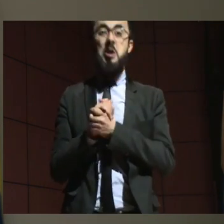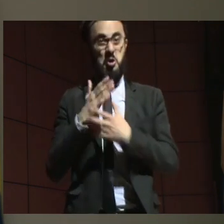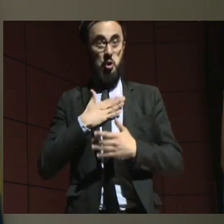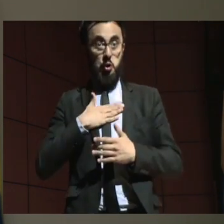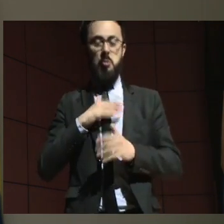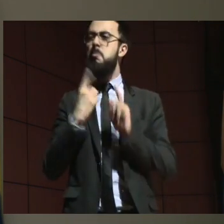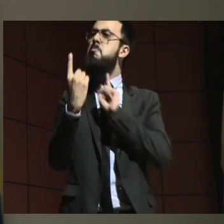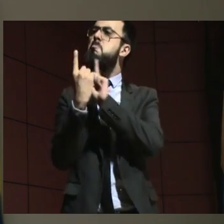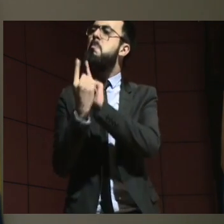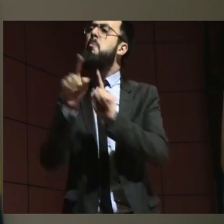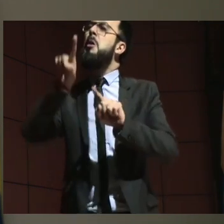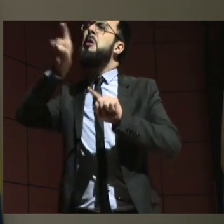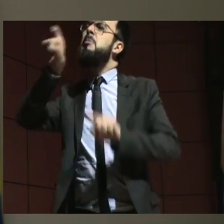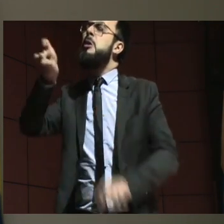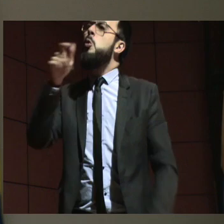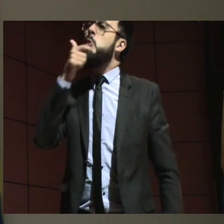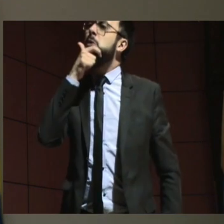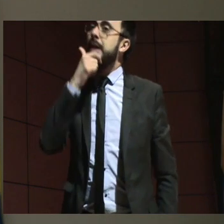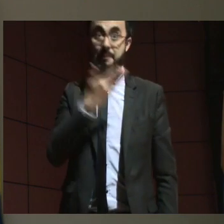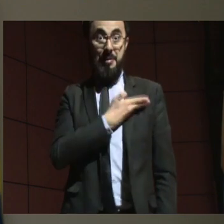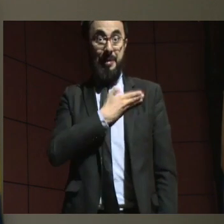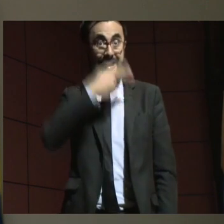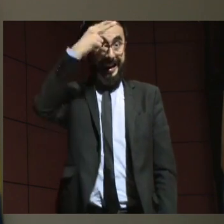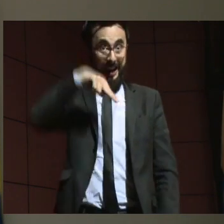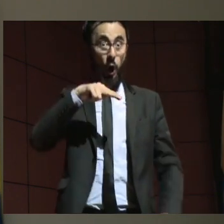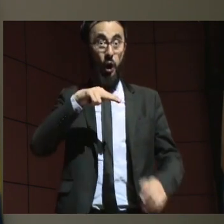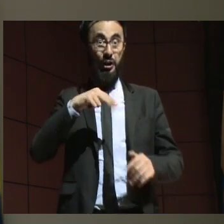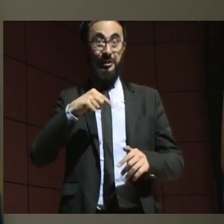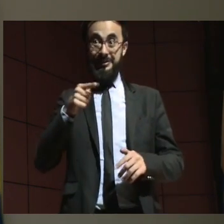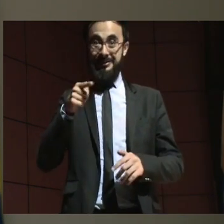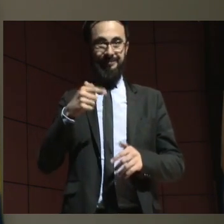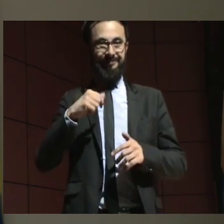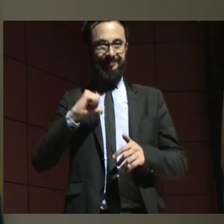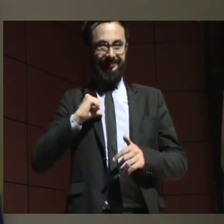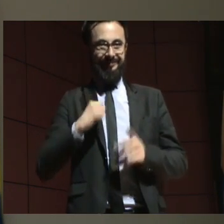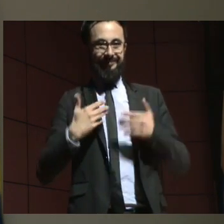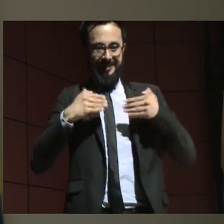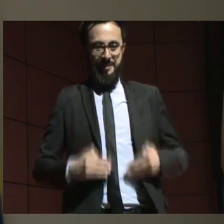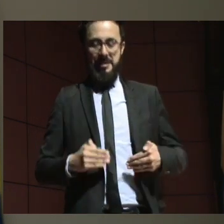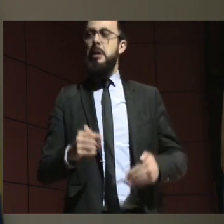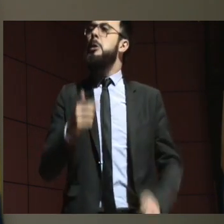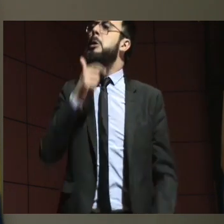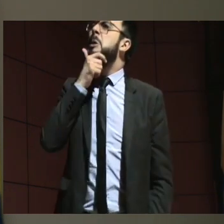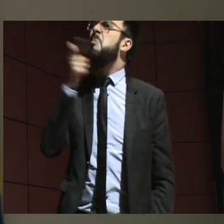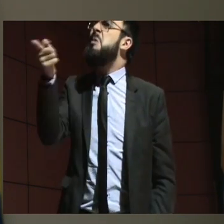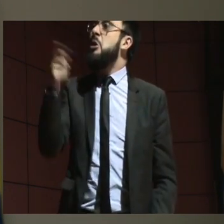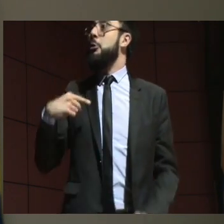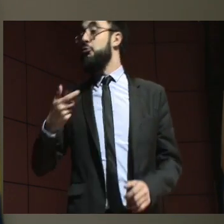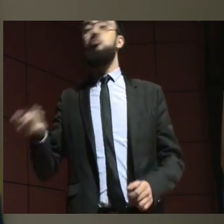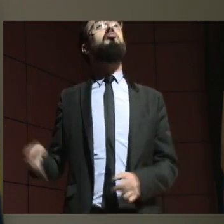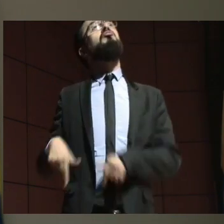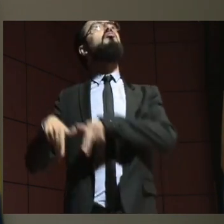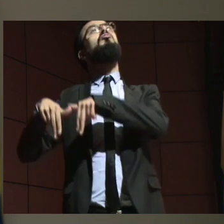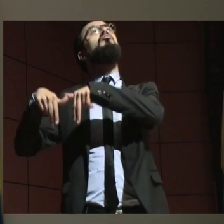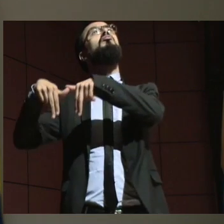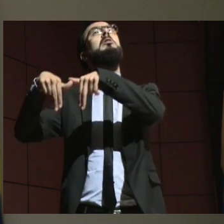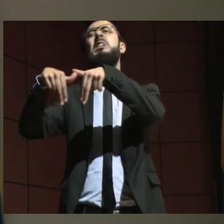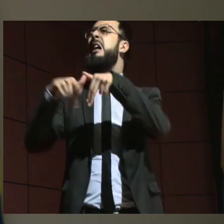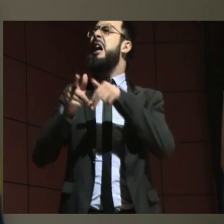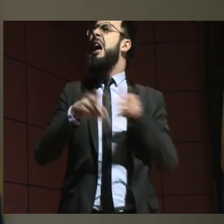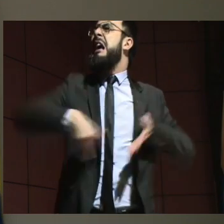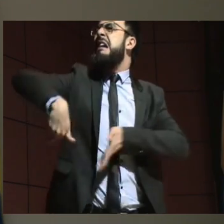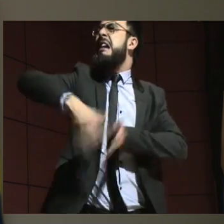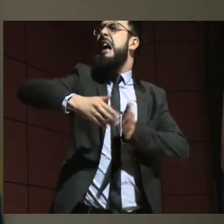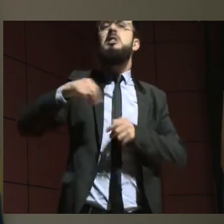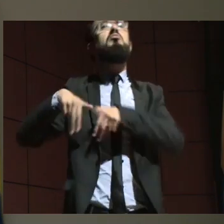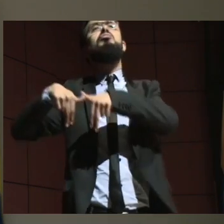calle, en la sociedad sobre la discapacidad. Y muchas personas reconocen que una de las reacciones